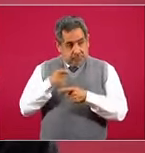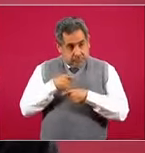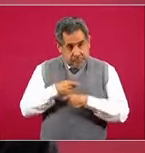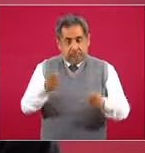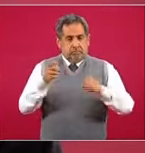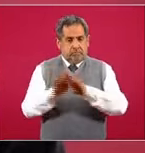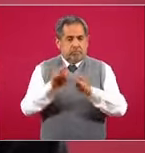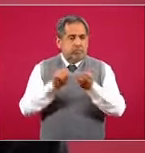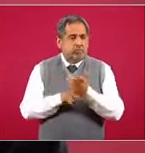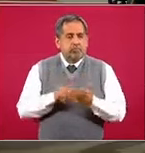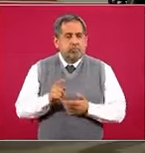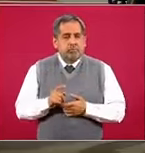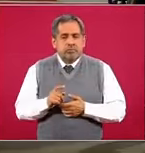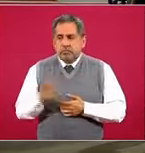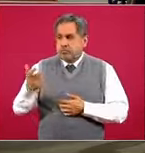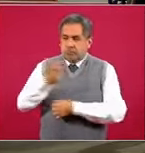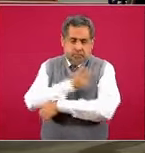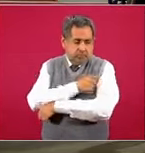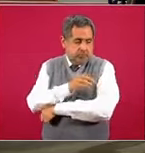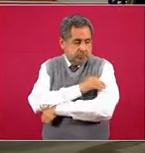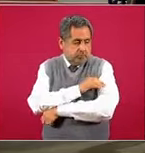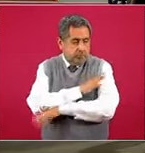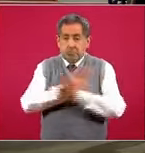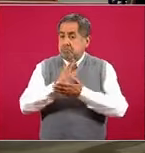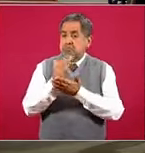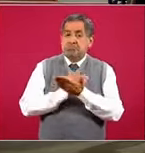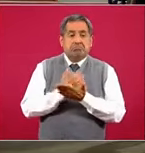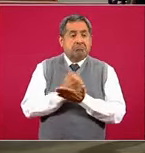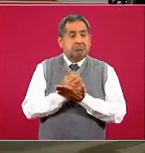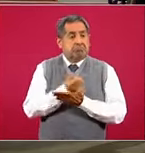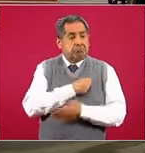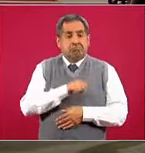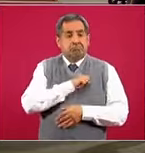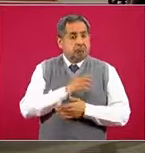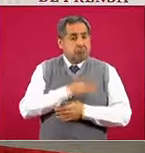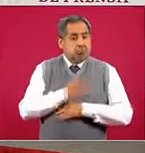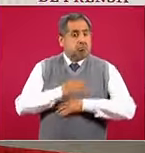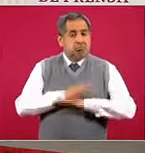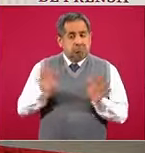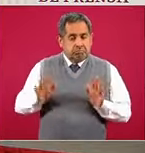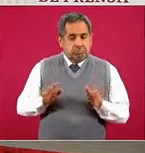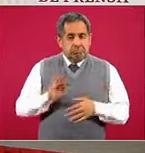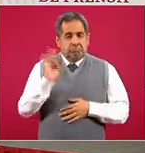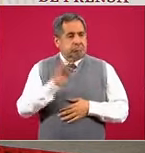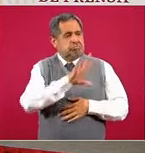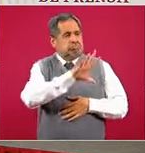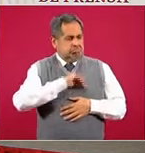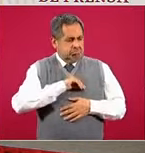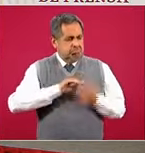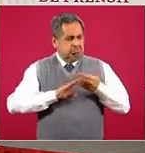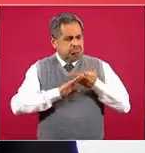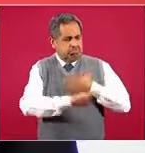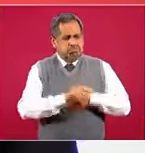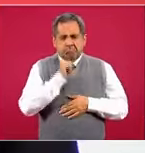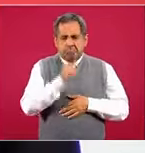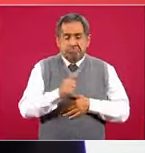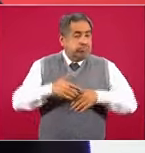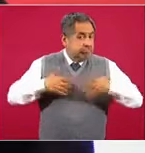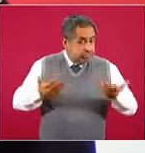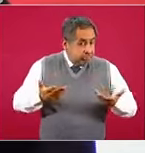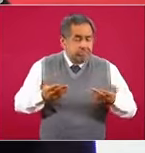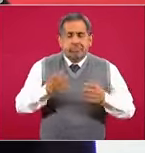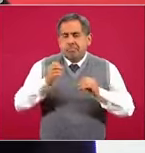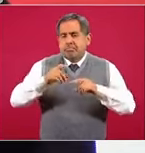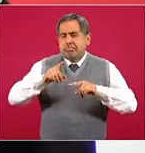evitar la generación de la enfermedad, es decir, que una persona sí se contagie pero que no genere signos y síntomas, o